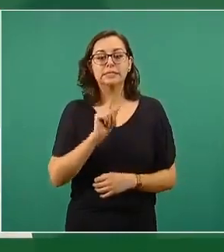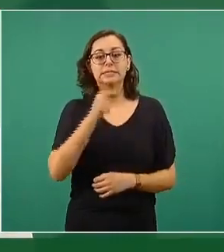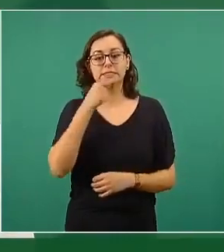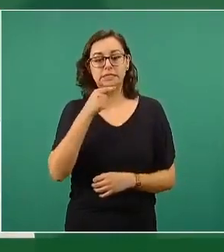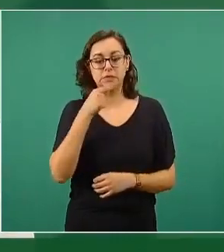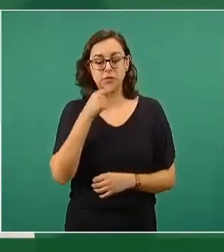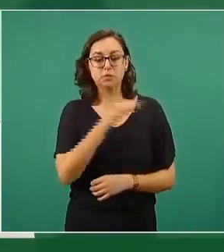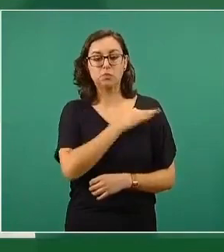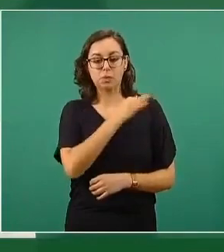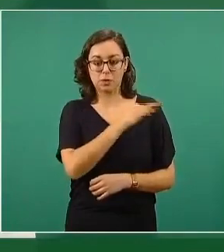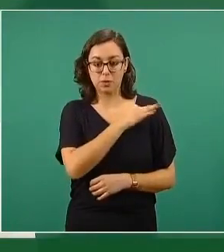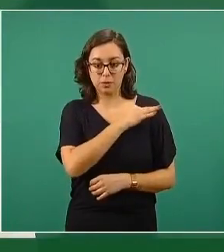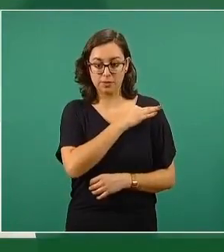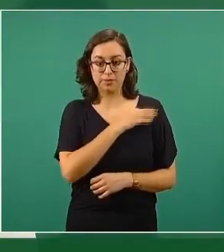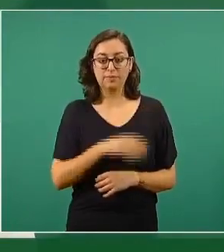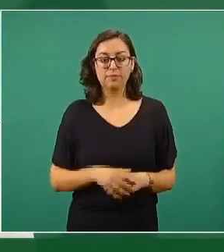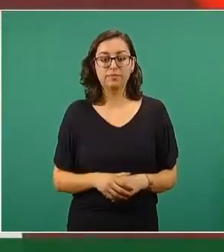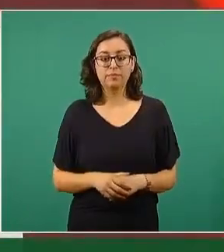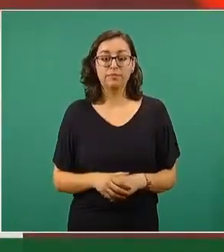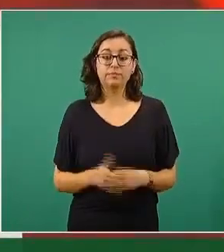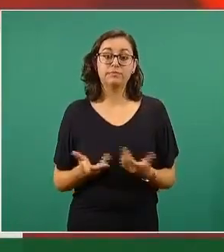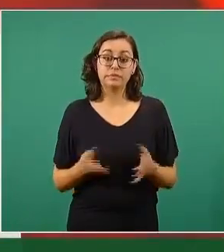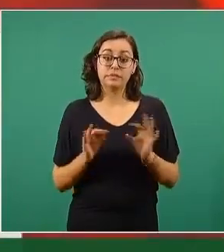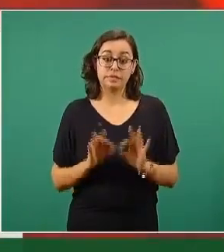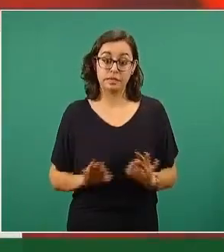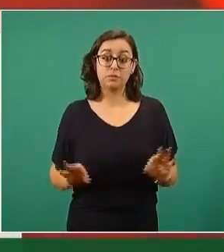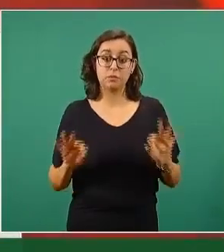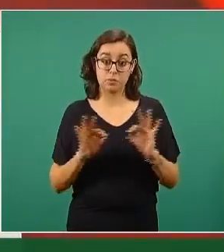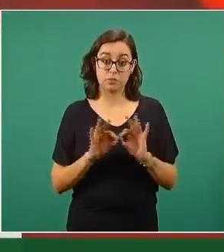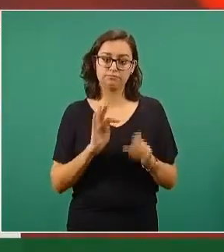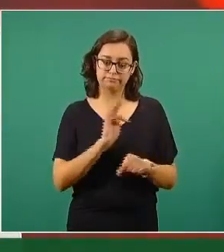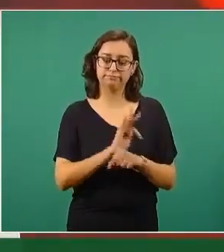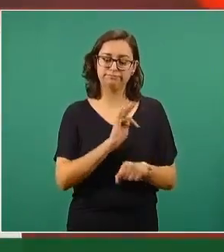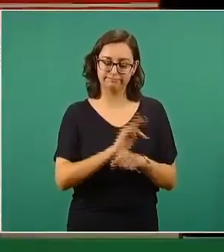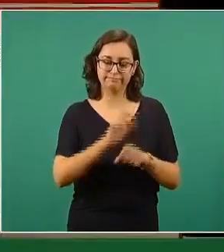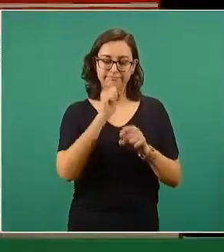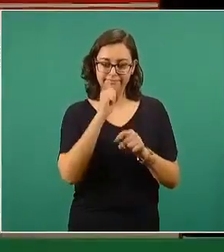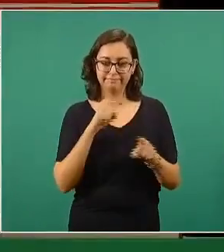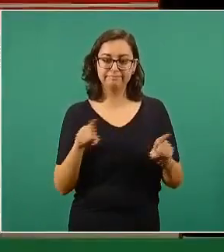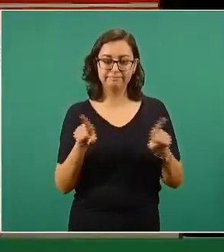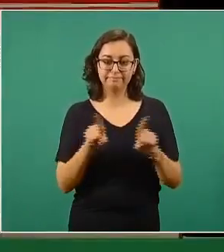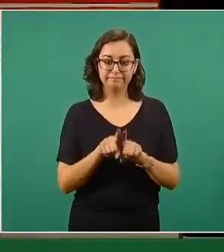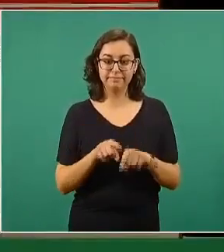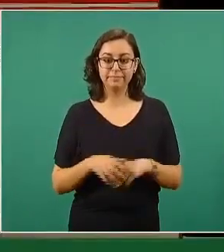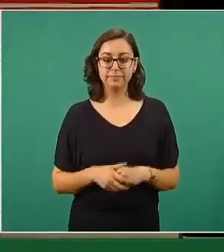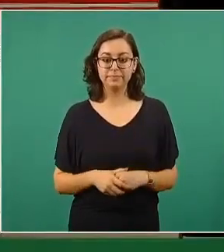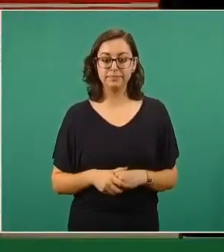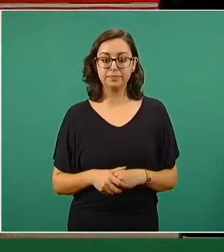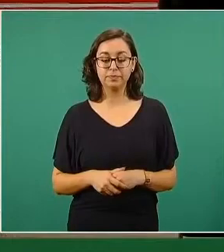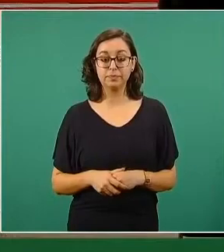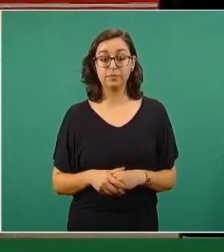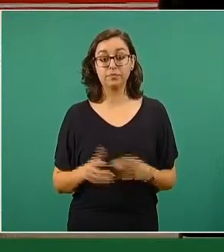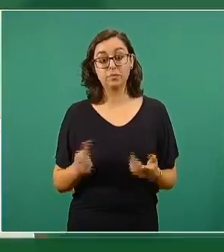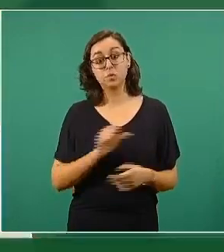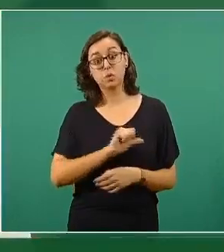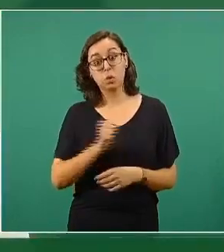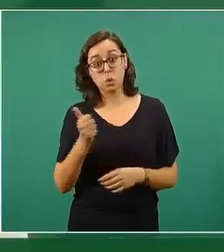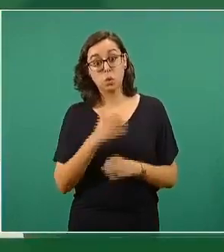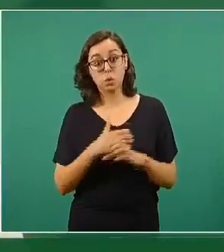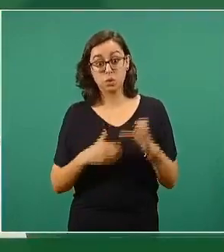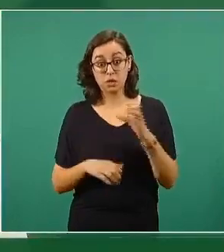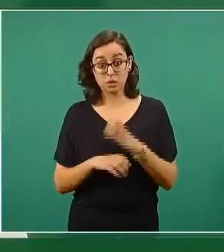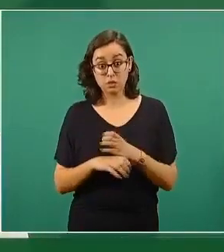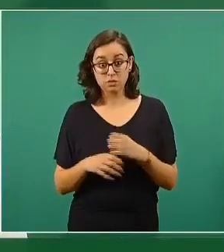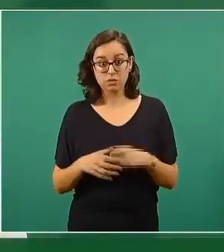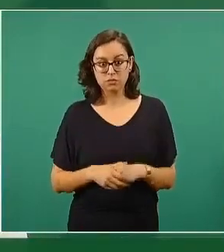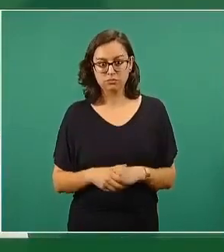vacunen. Será importante para que también estén protegidas y protegidos. Ahora, una última cosa, Diego.